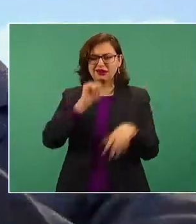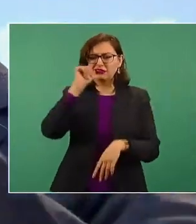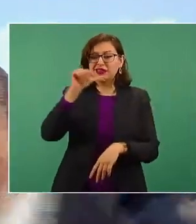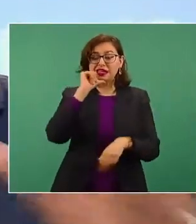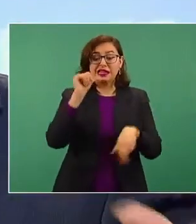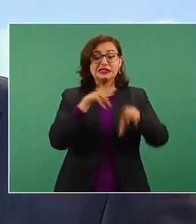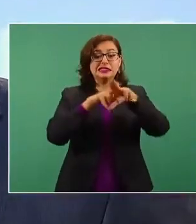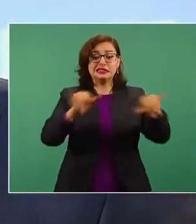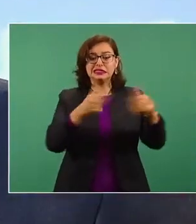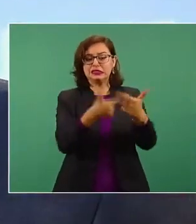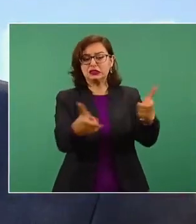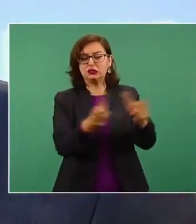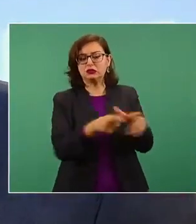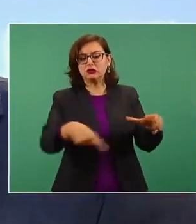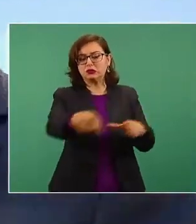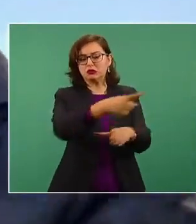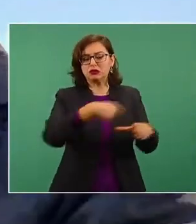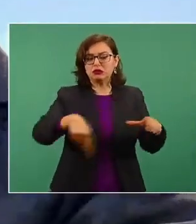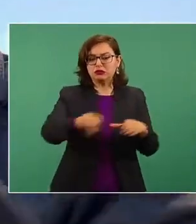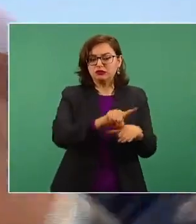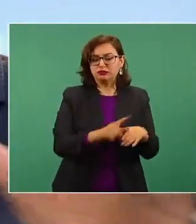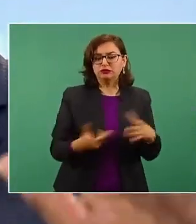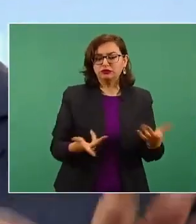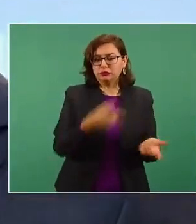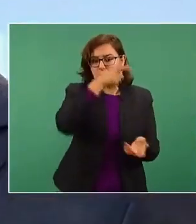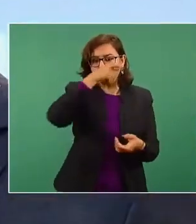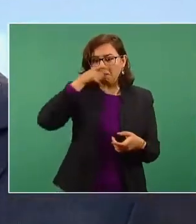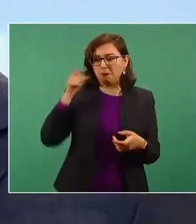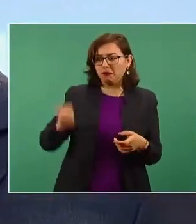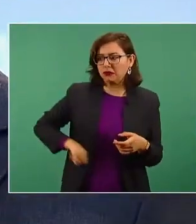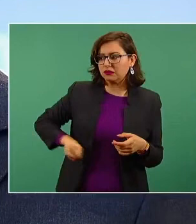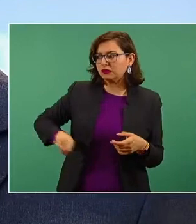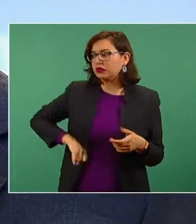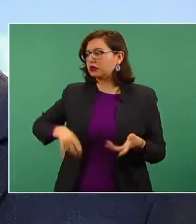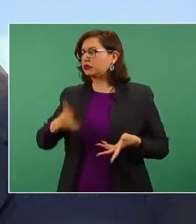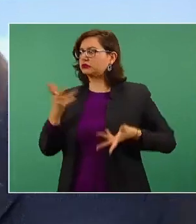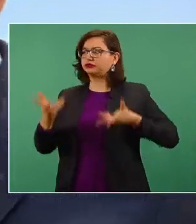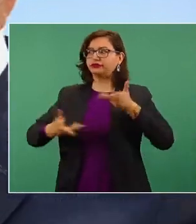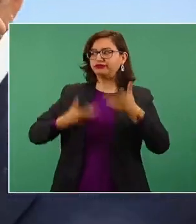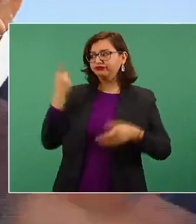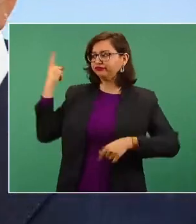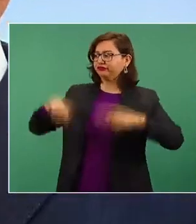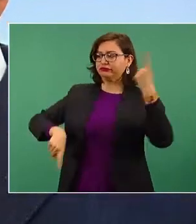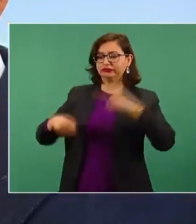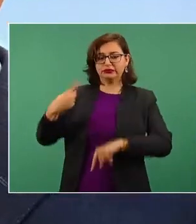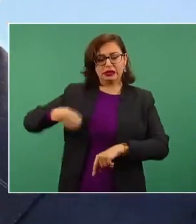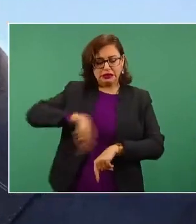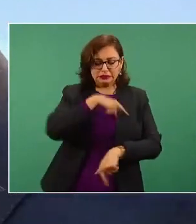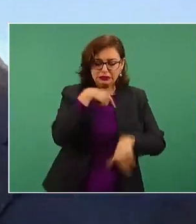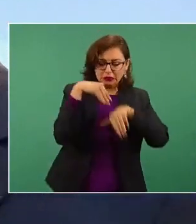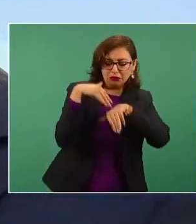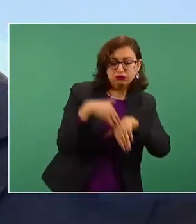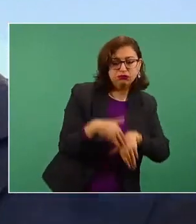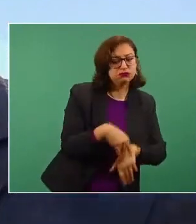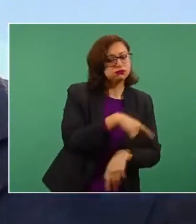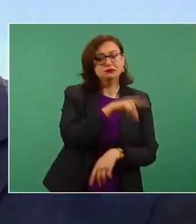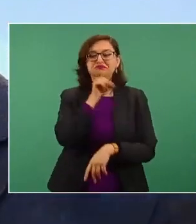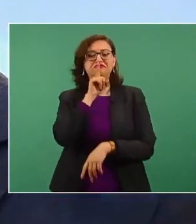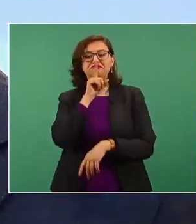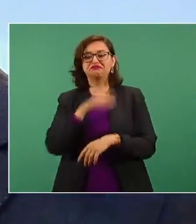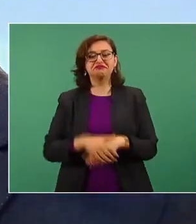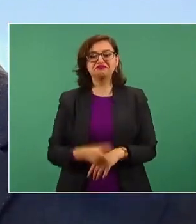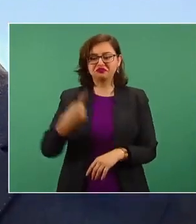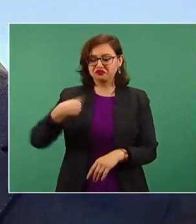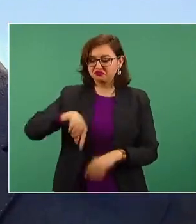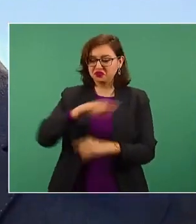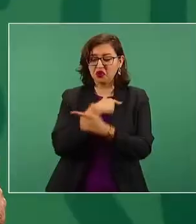Entonces somos libres, a nosotros nos eligió el pueblo, nuestro único amo es el pueblo de